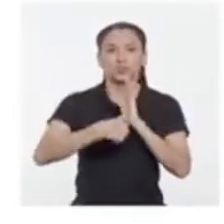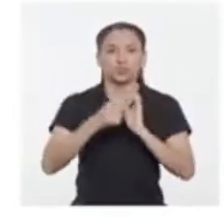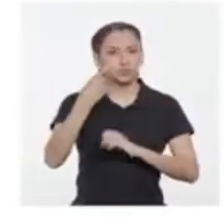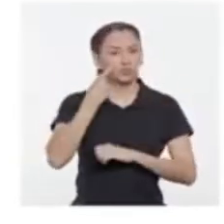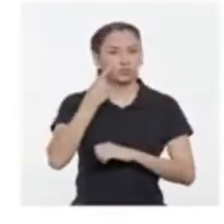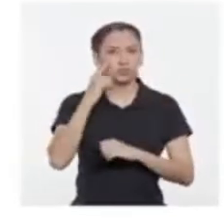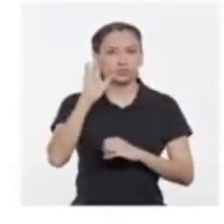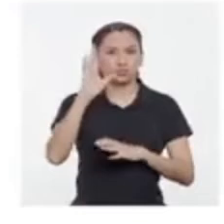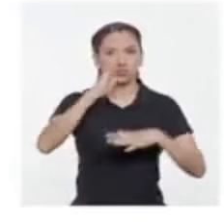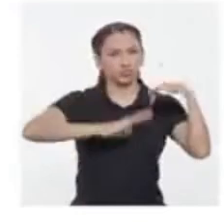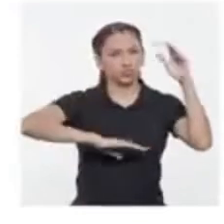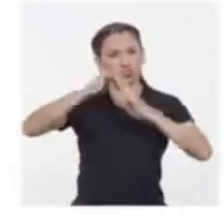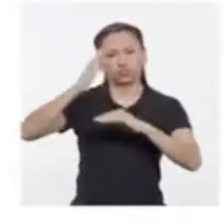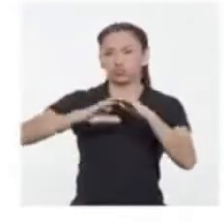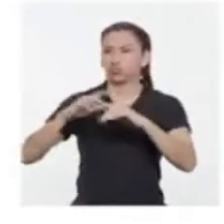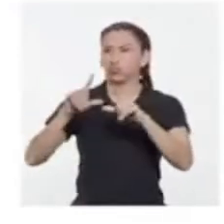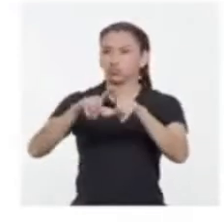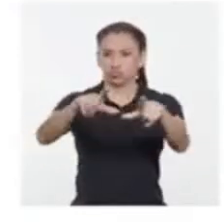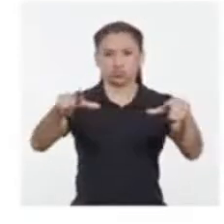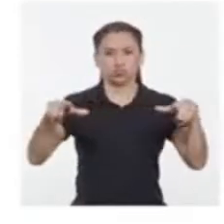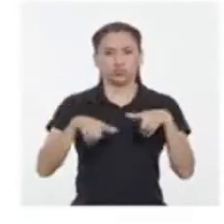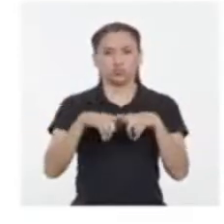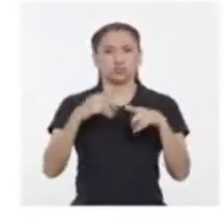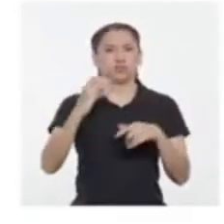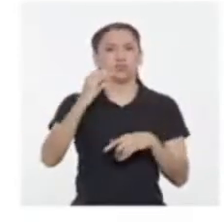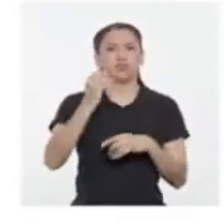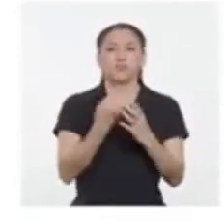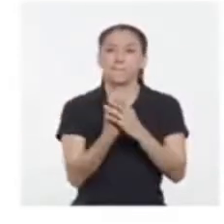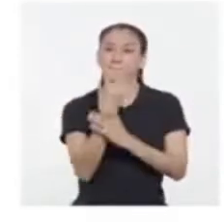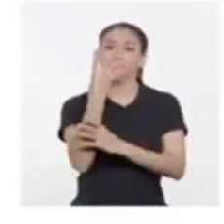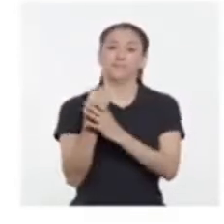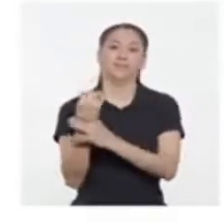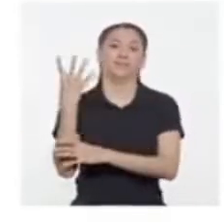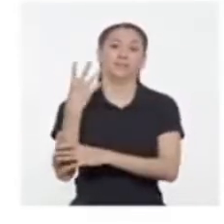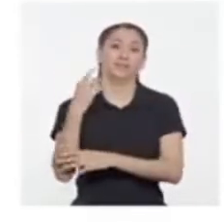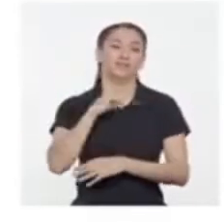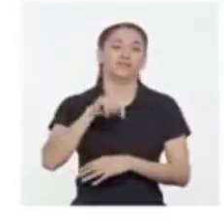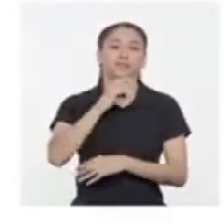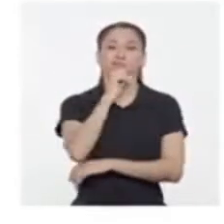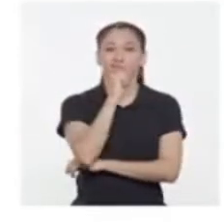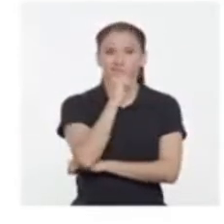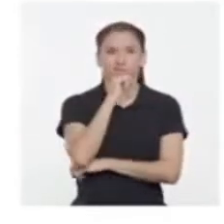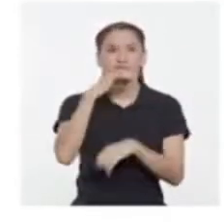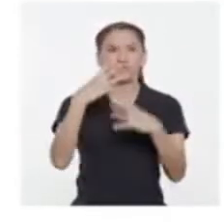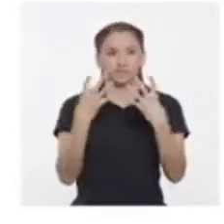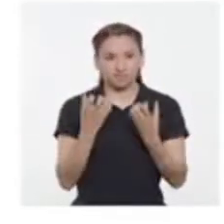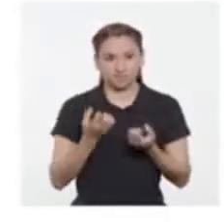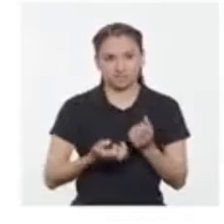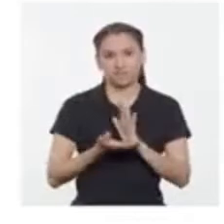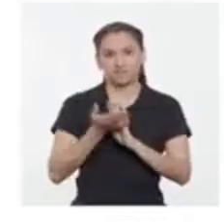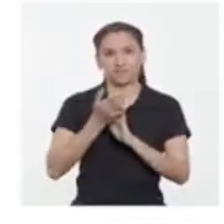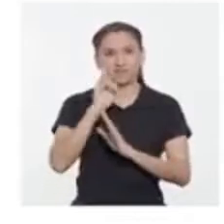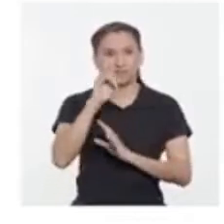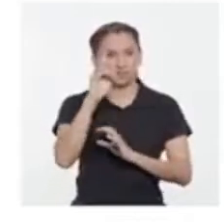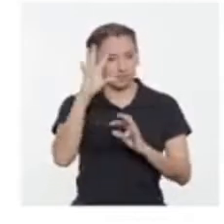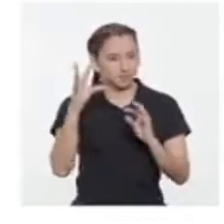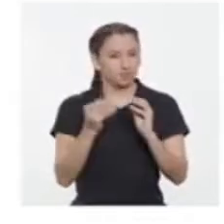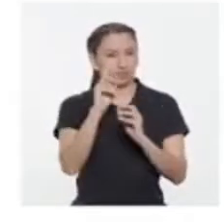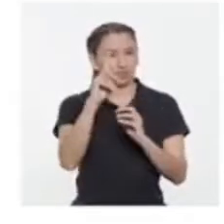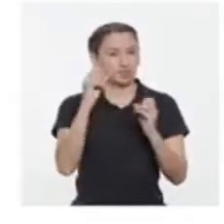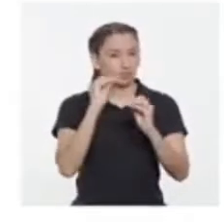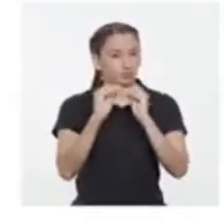las condiciones para su construcción y el cultivo de las hortalizas dentro de este, han decidido implementar esta